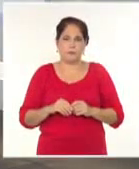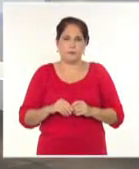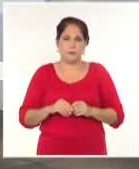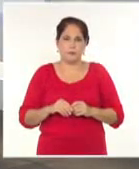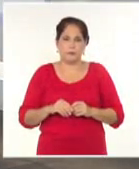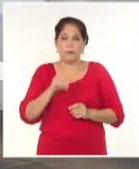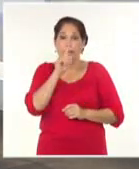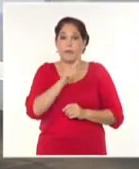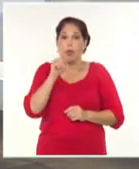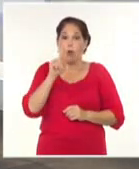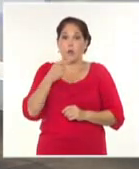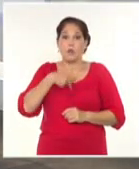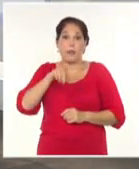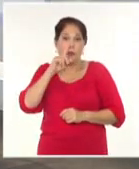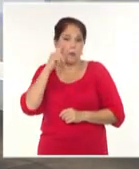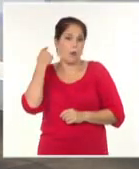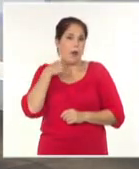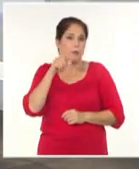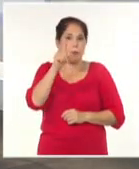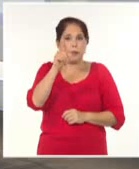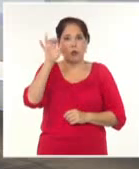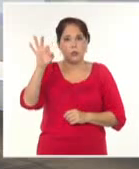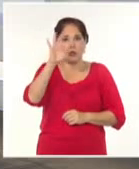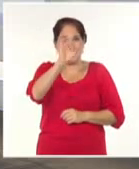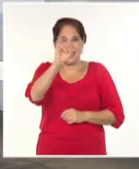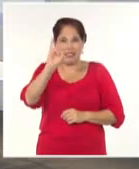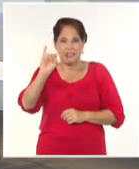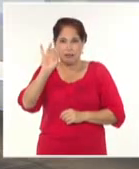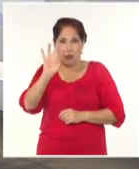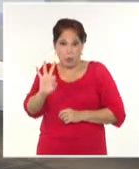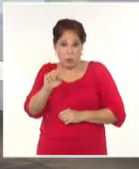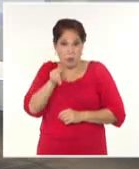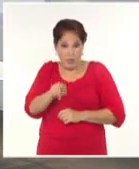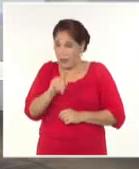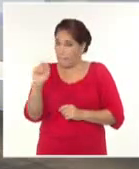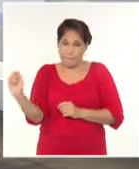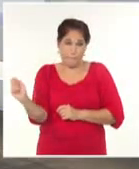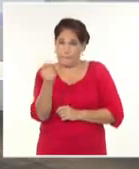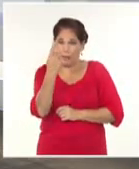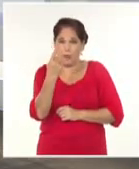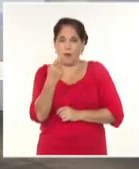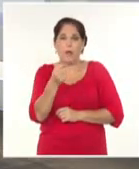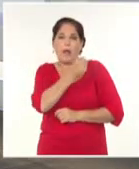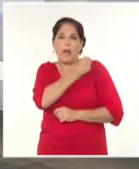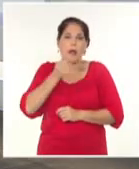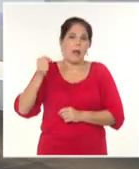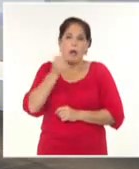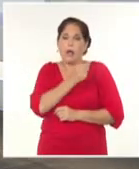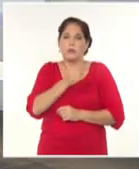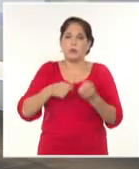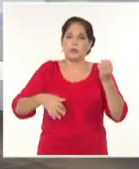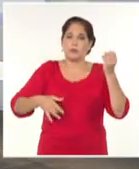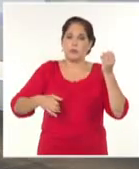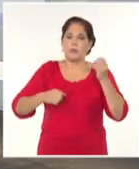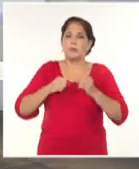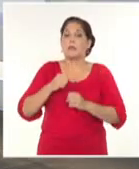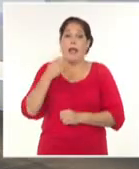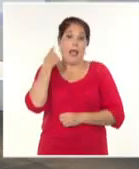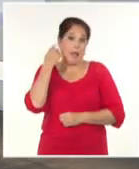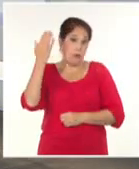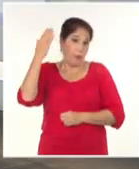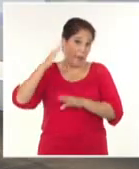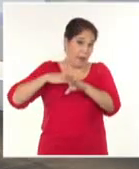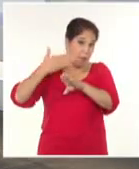El 11 de junio de 1868 se interpretó por primera vez en público la melodía que, años más